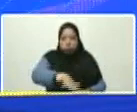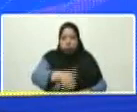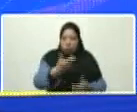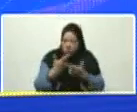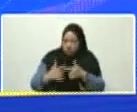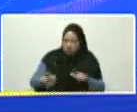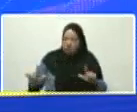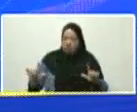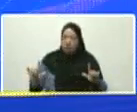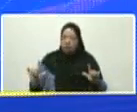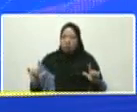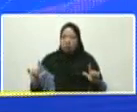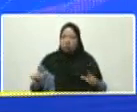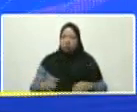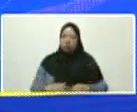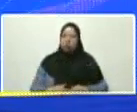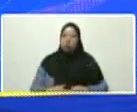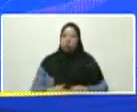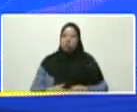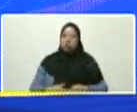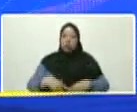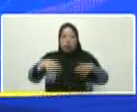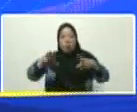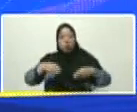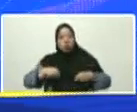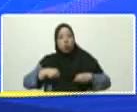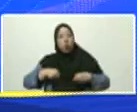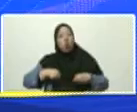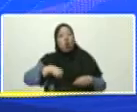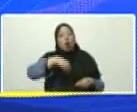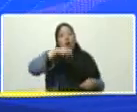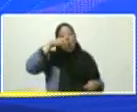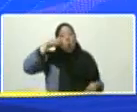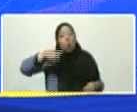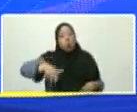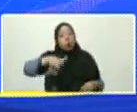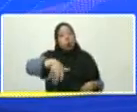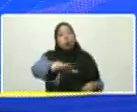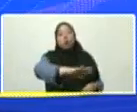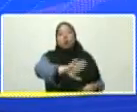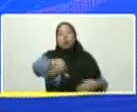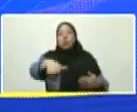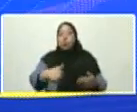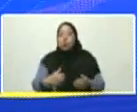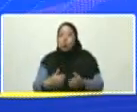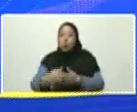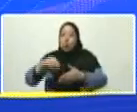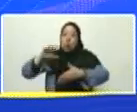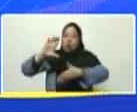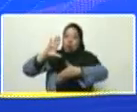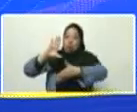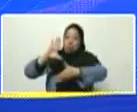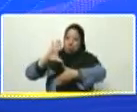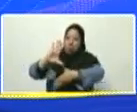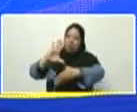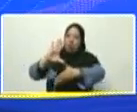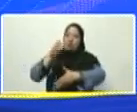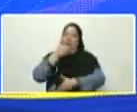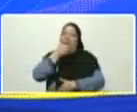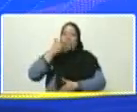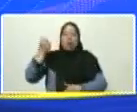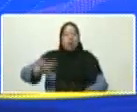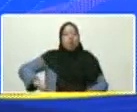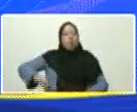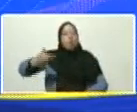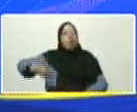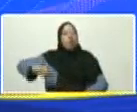No por casualidad es reconocido por todos los pueblos de nuestra América y por los pueblos del mundo como el más grande